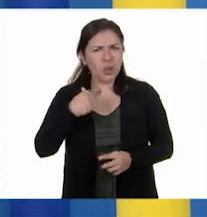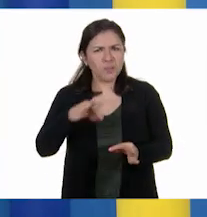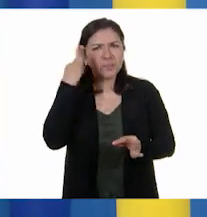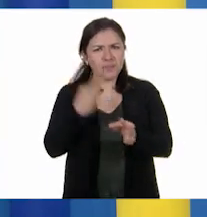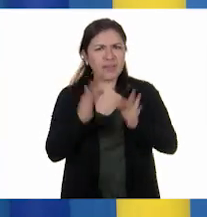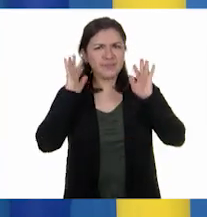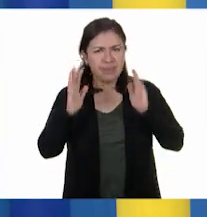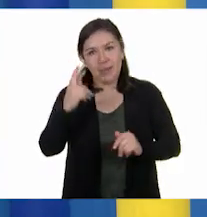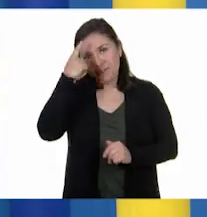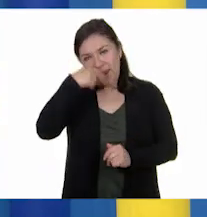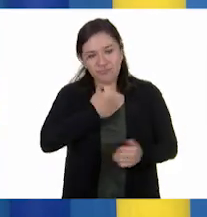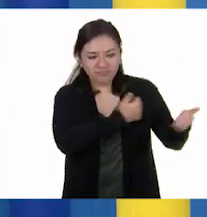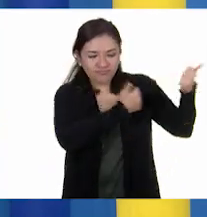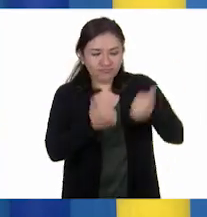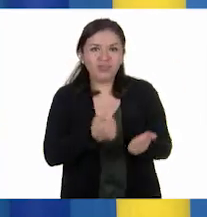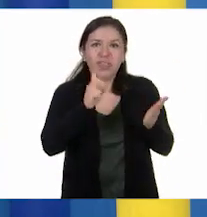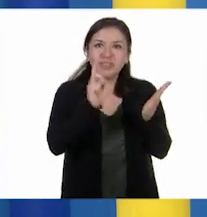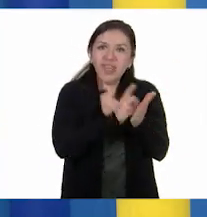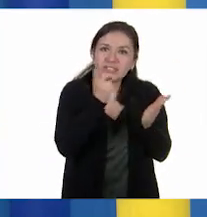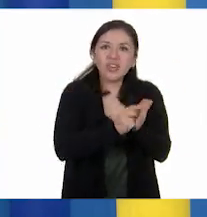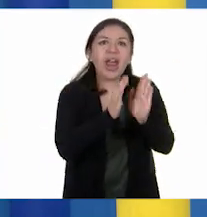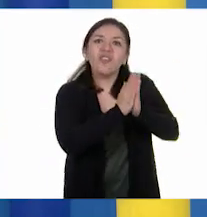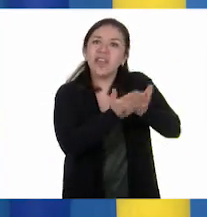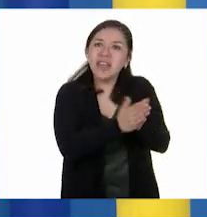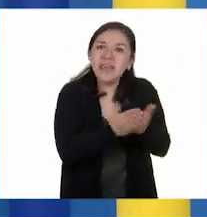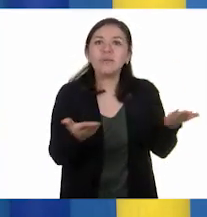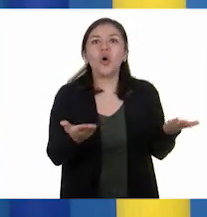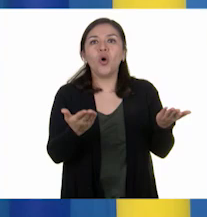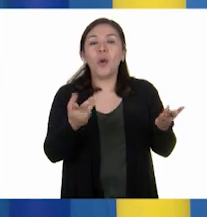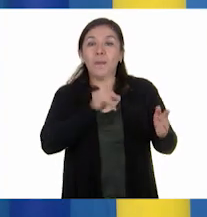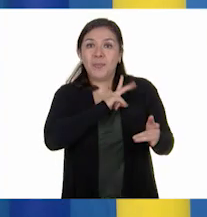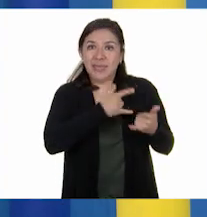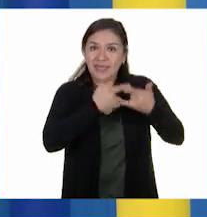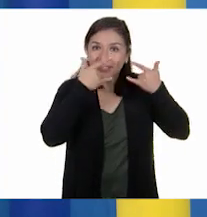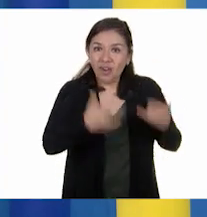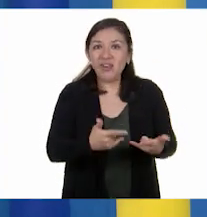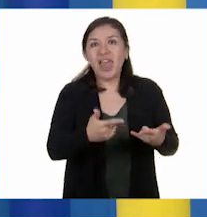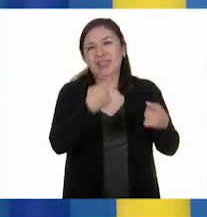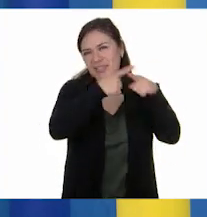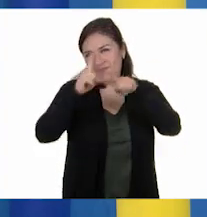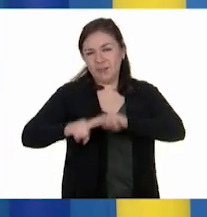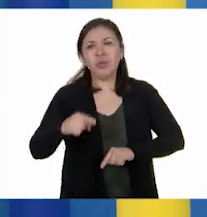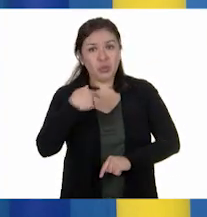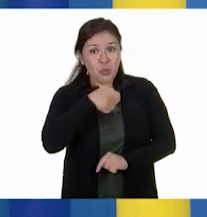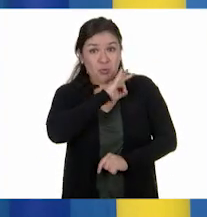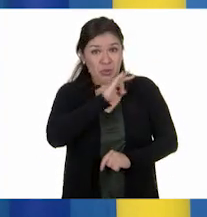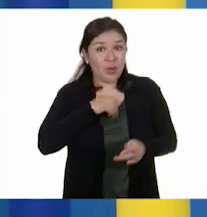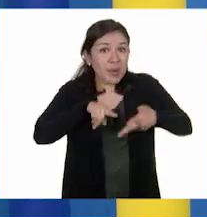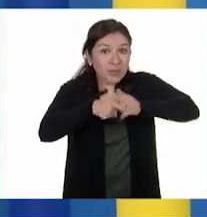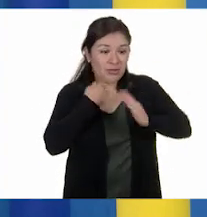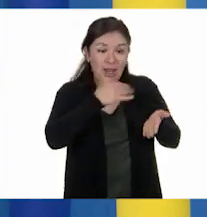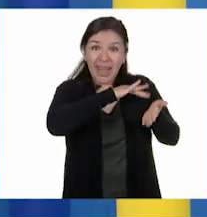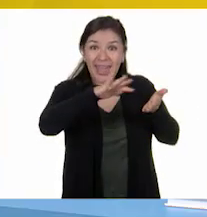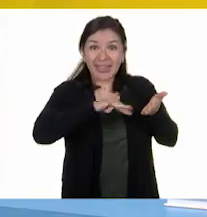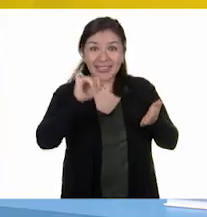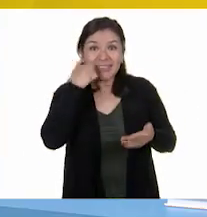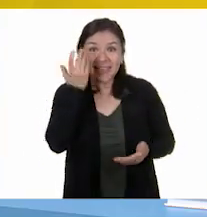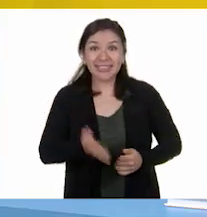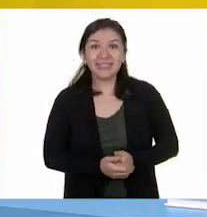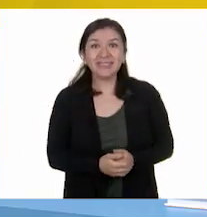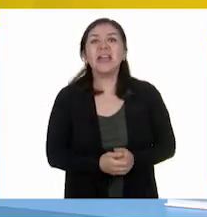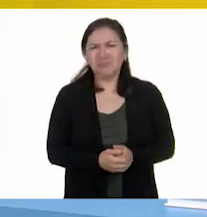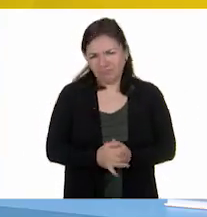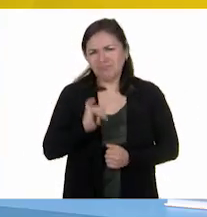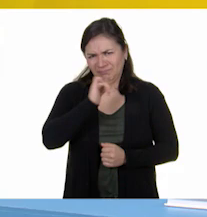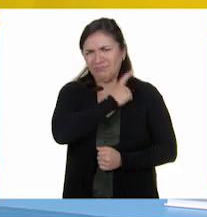ya aquí con mi diccionario, mi libro y mi relato y mi fragmento. ¿Ya puedo comenzar a leer el fragmento? Ay,